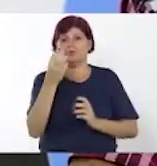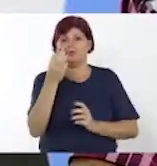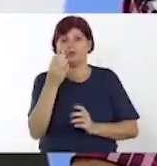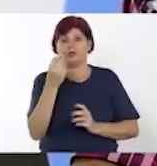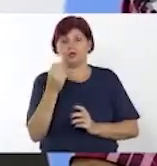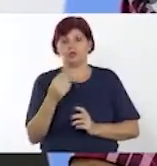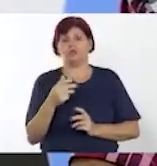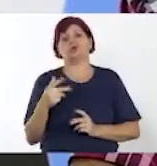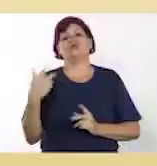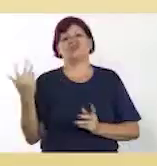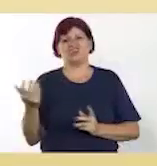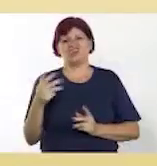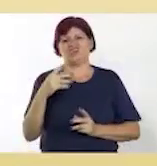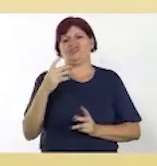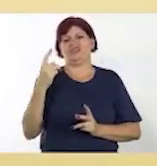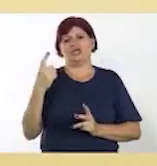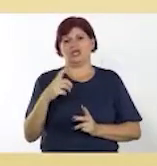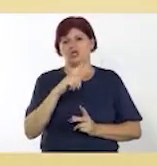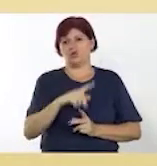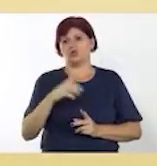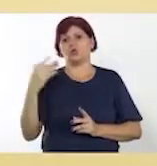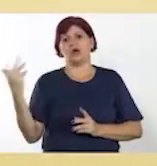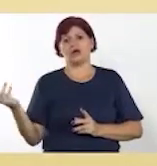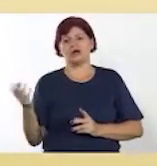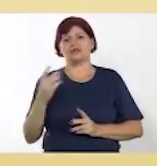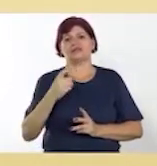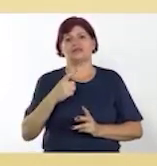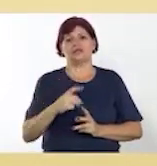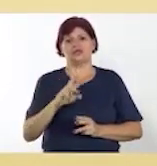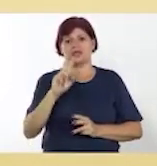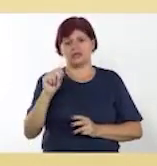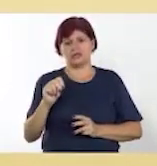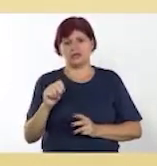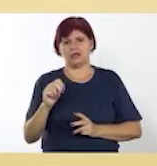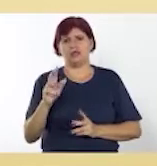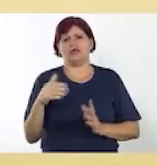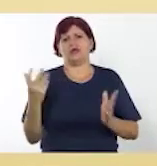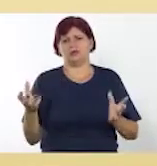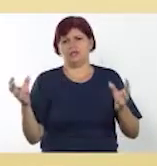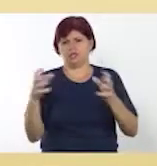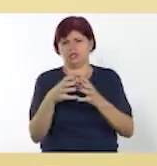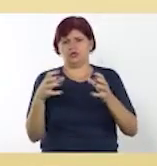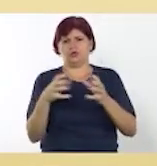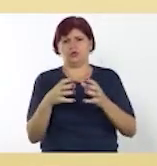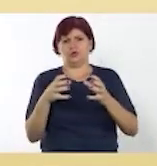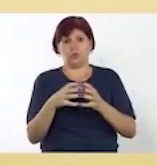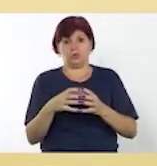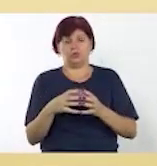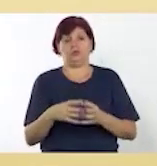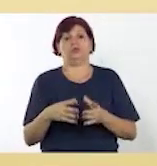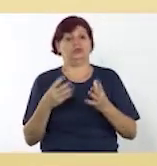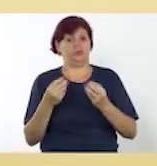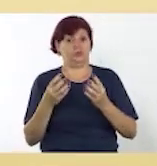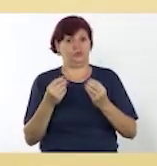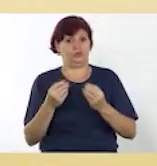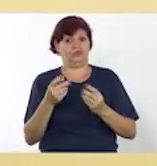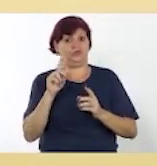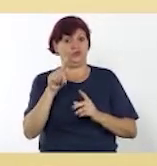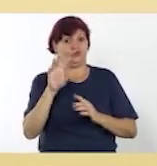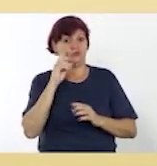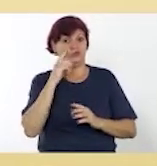valores desde x1 hasta xn es el valor que se presenta con más frecuencia en ese conjunto. Muchas